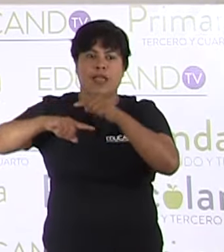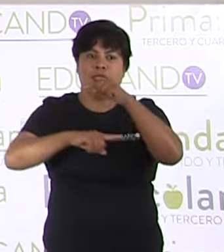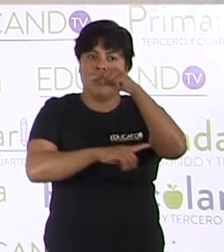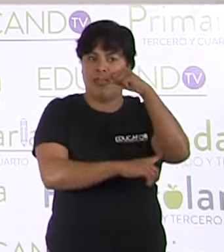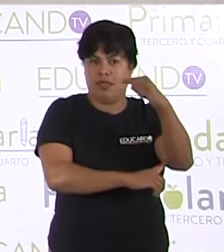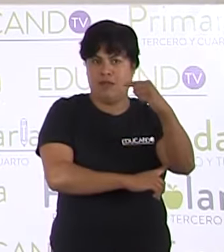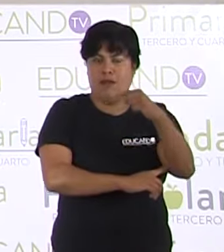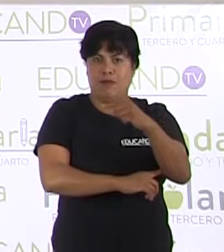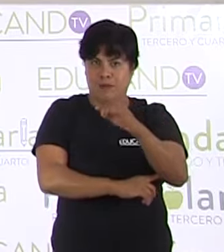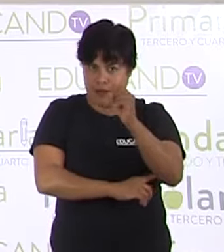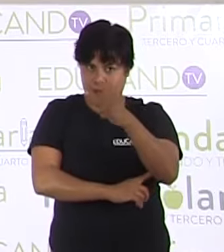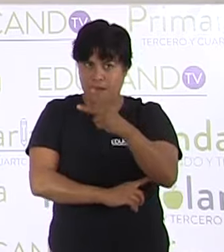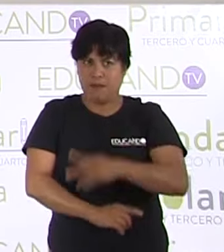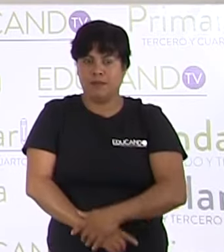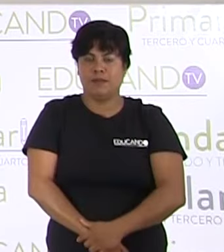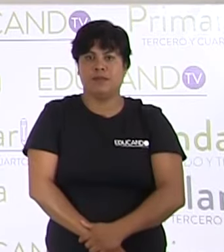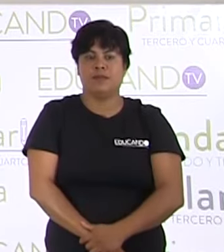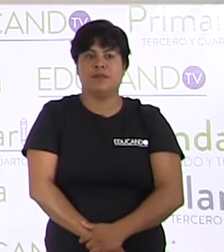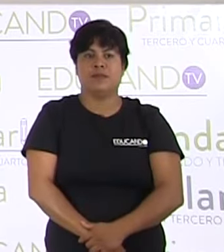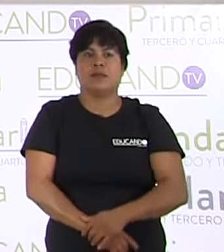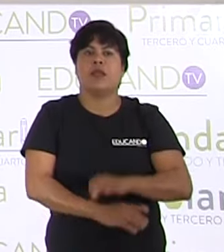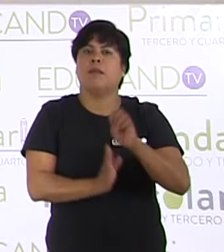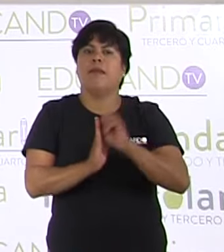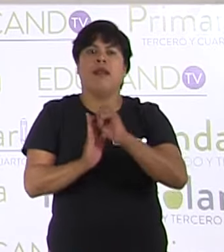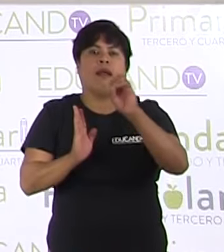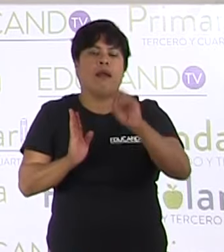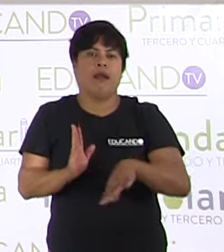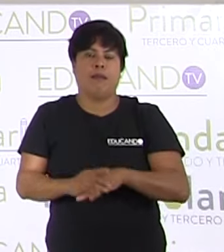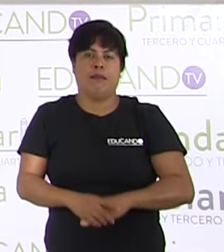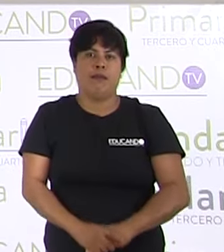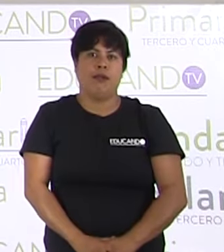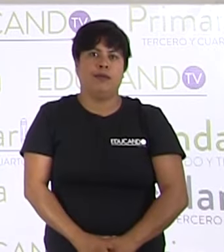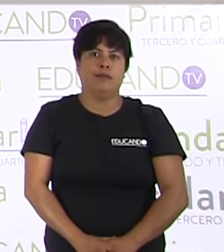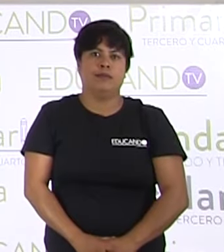negativa de acuerdo si por